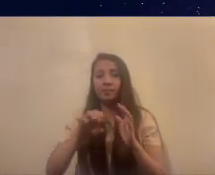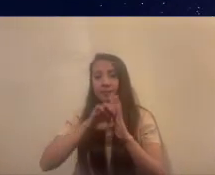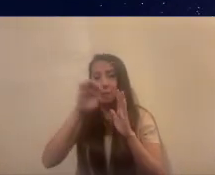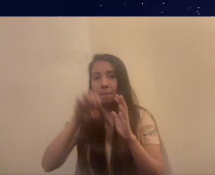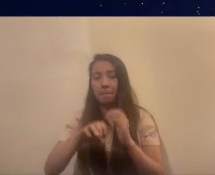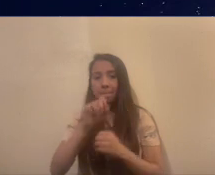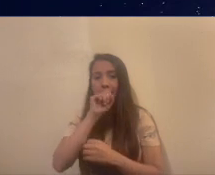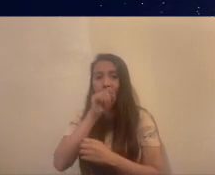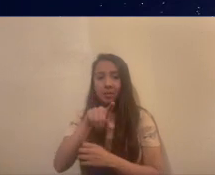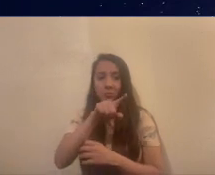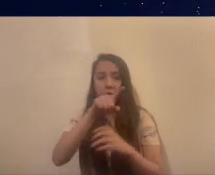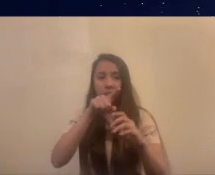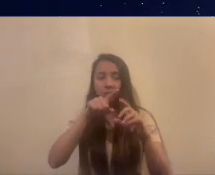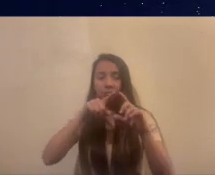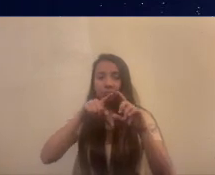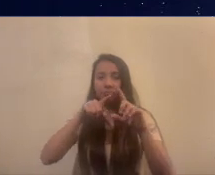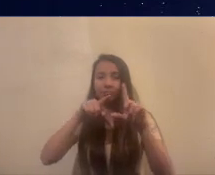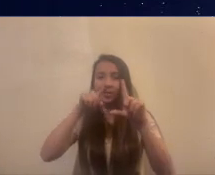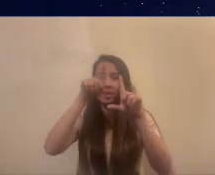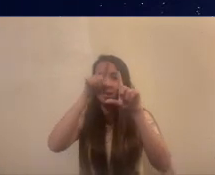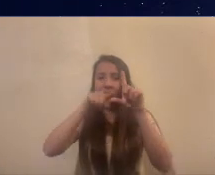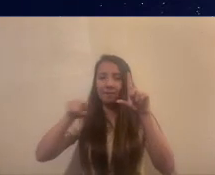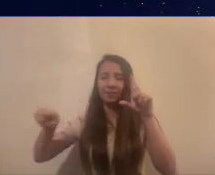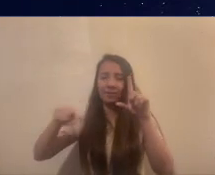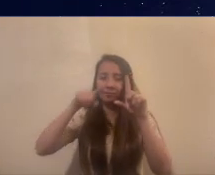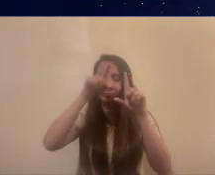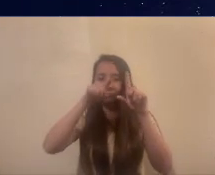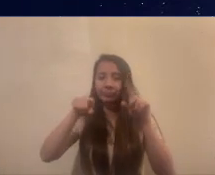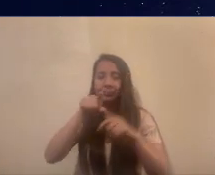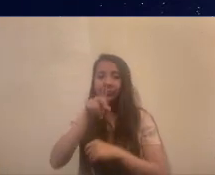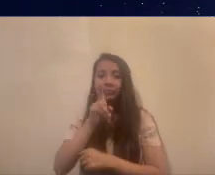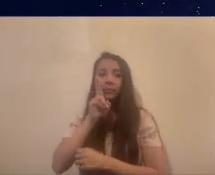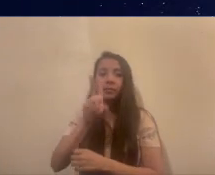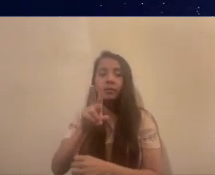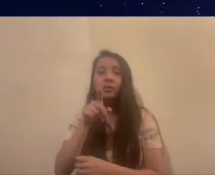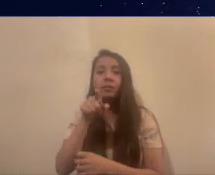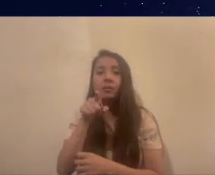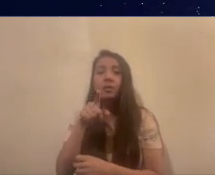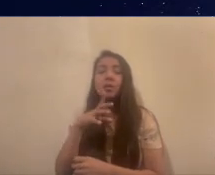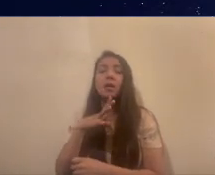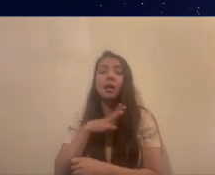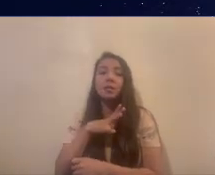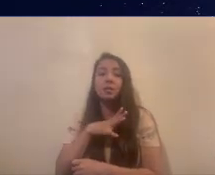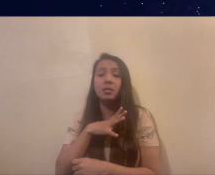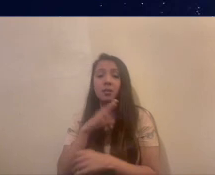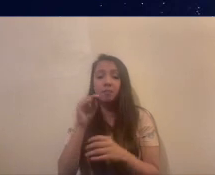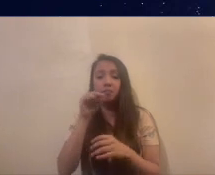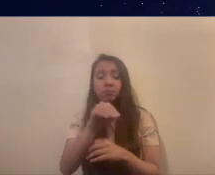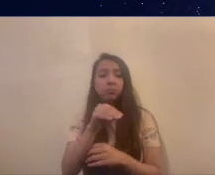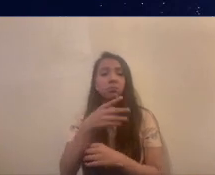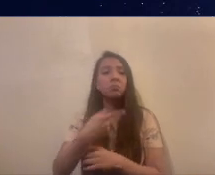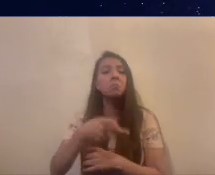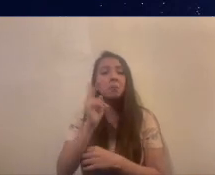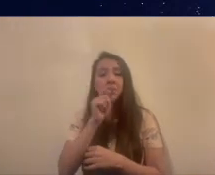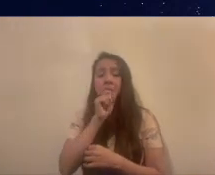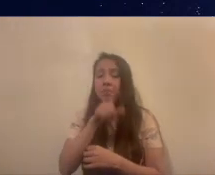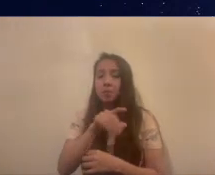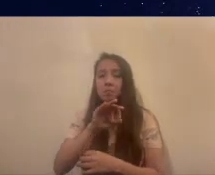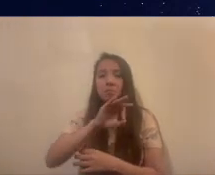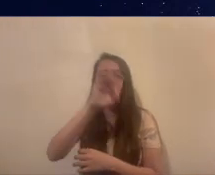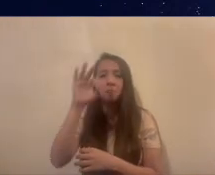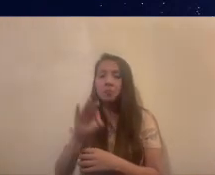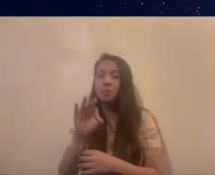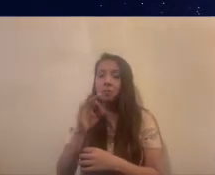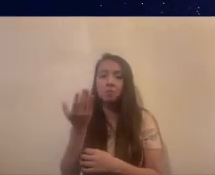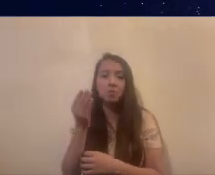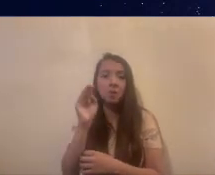ahí en este mismo gráfico también podíamos ver que a pesar de haber estado sometidas a estas condiciones, también se han